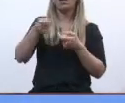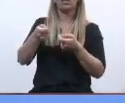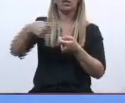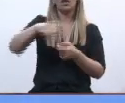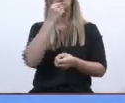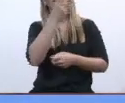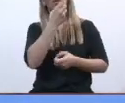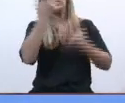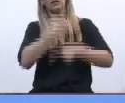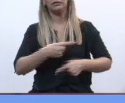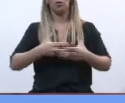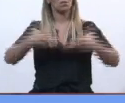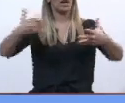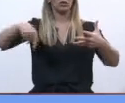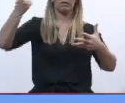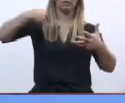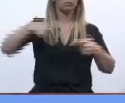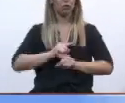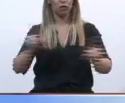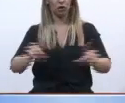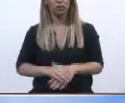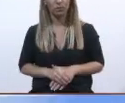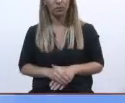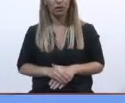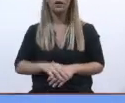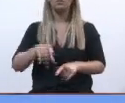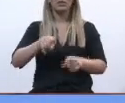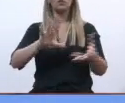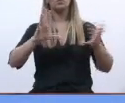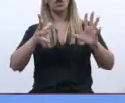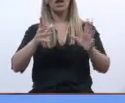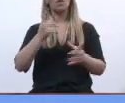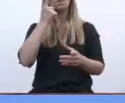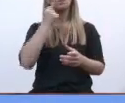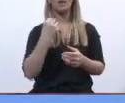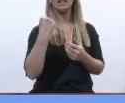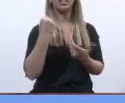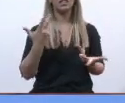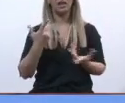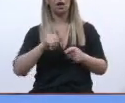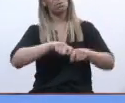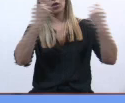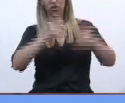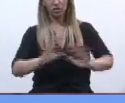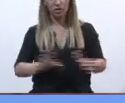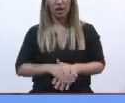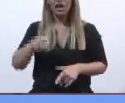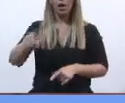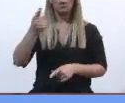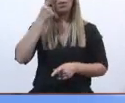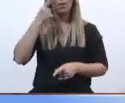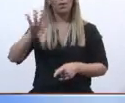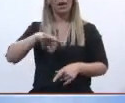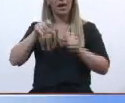una mayoría circunstancial, donde se siga rompiendo el modelo cultural machista y ellas puedan vivir libres y